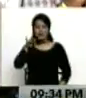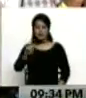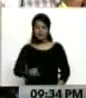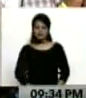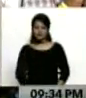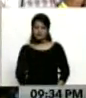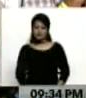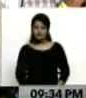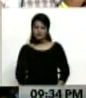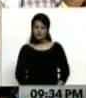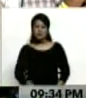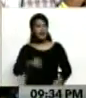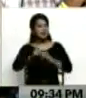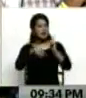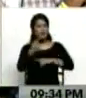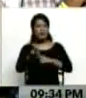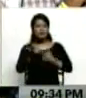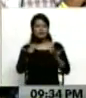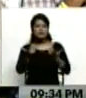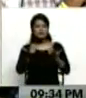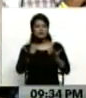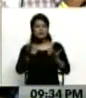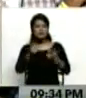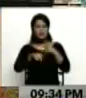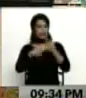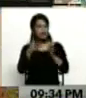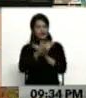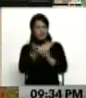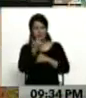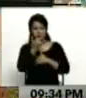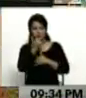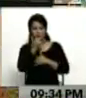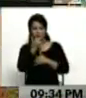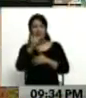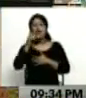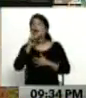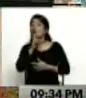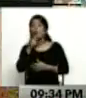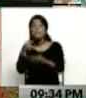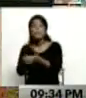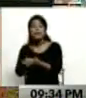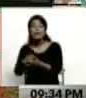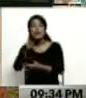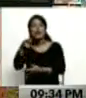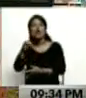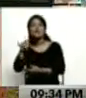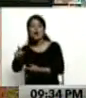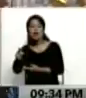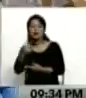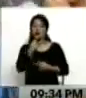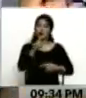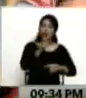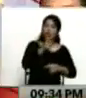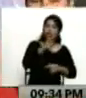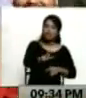acuerdas y pusieron aquí es Gloria y porque yo dije